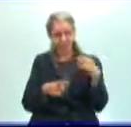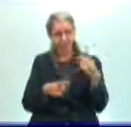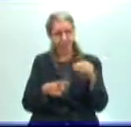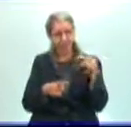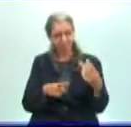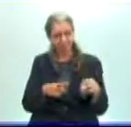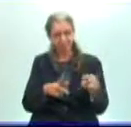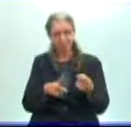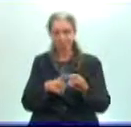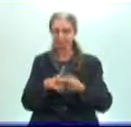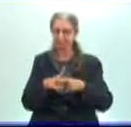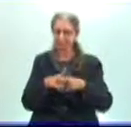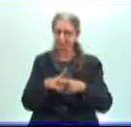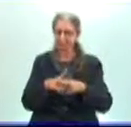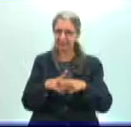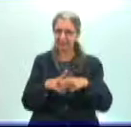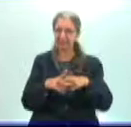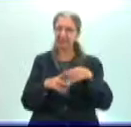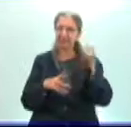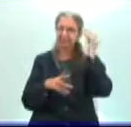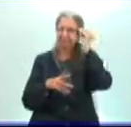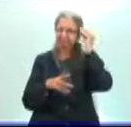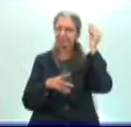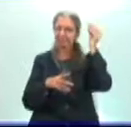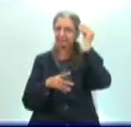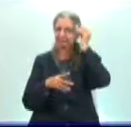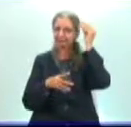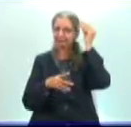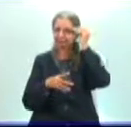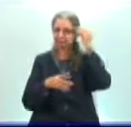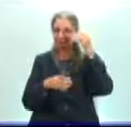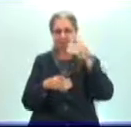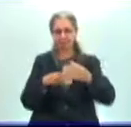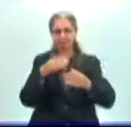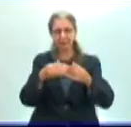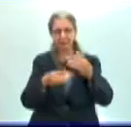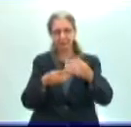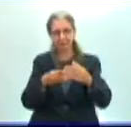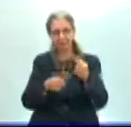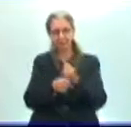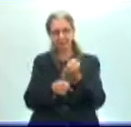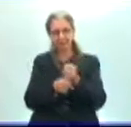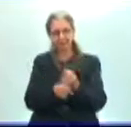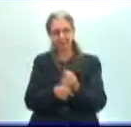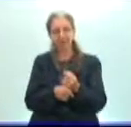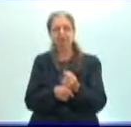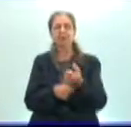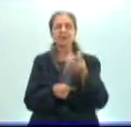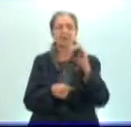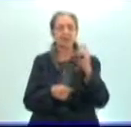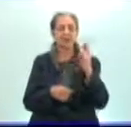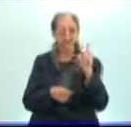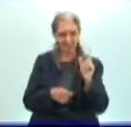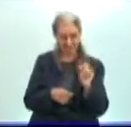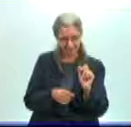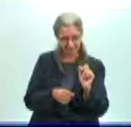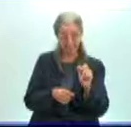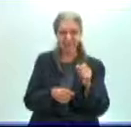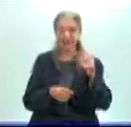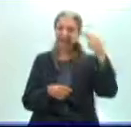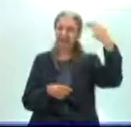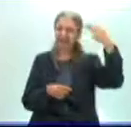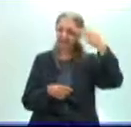los procedimientos de trabajo de la asignatura y así adquirir las habilidades